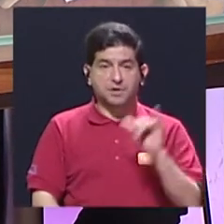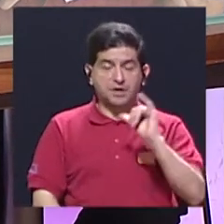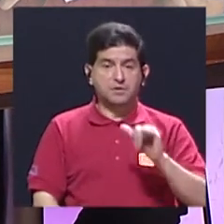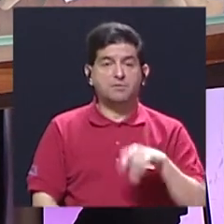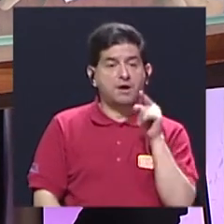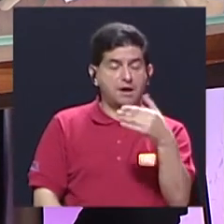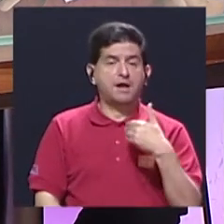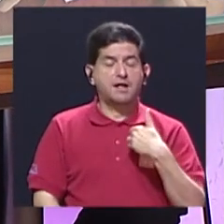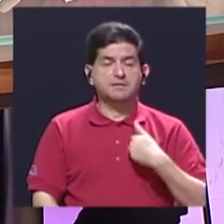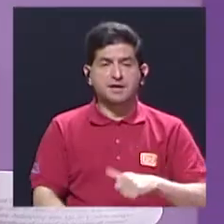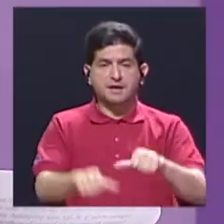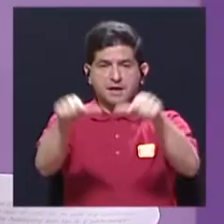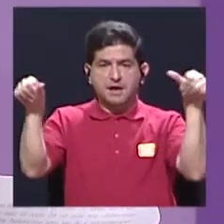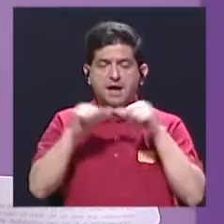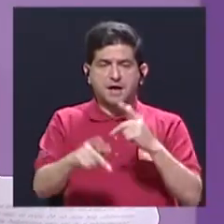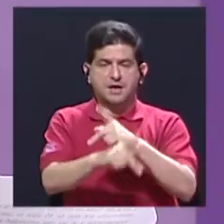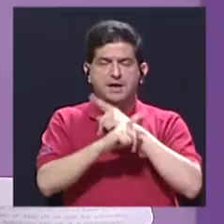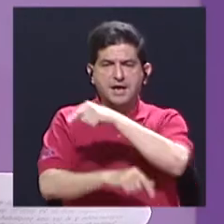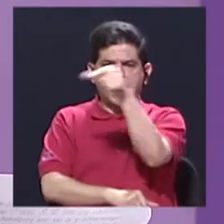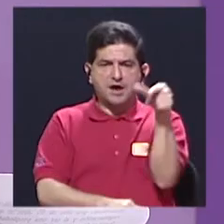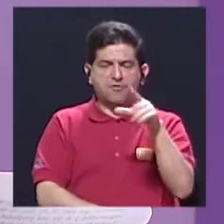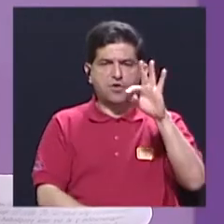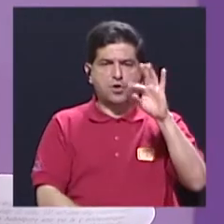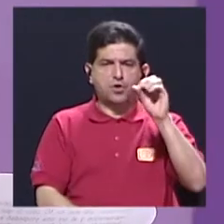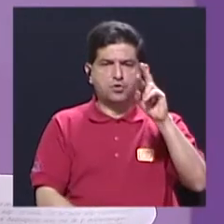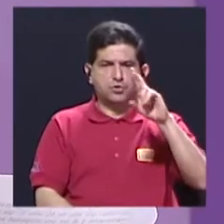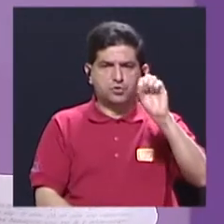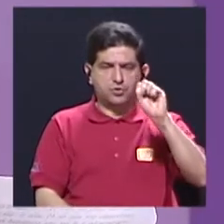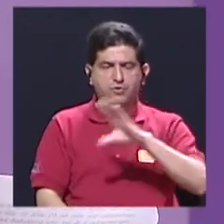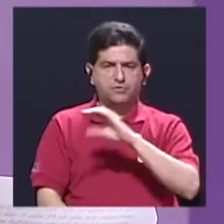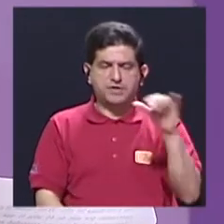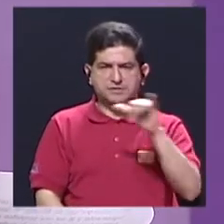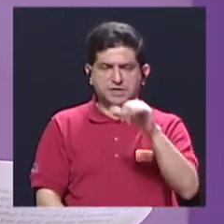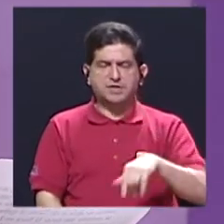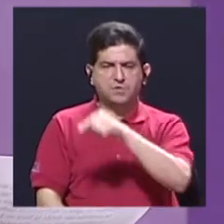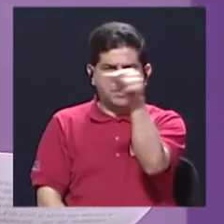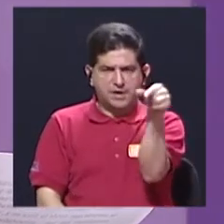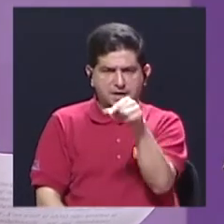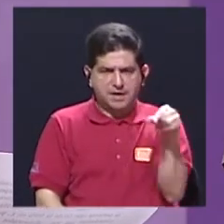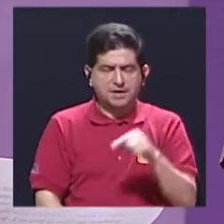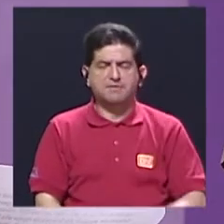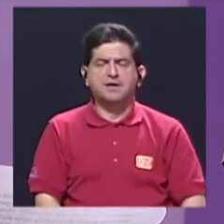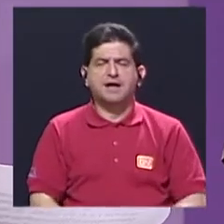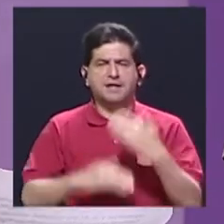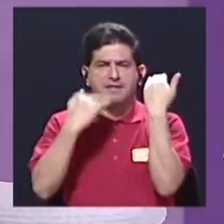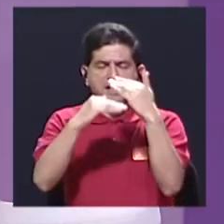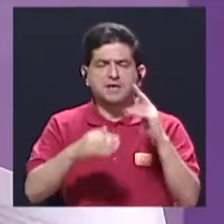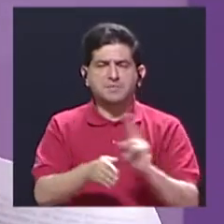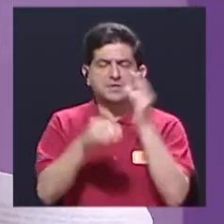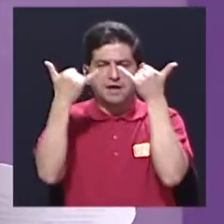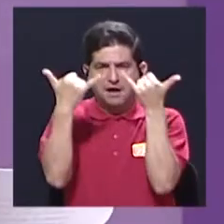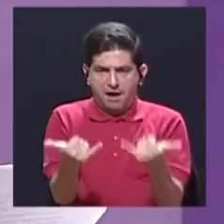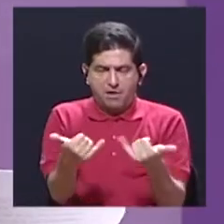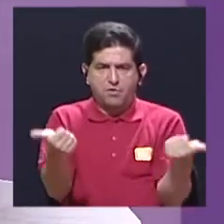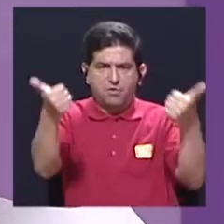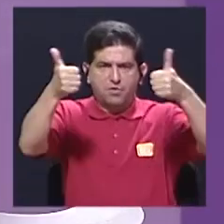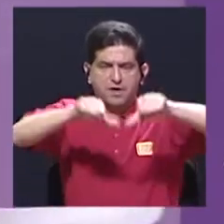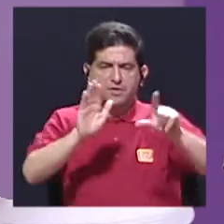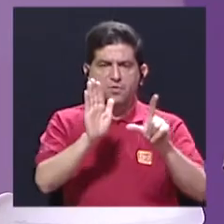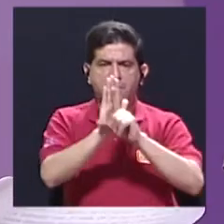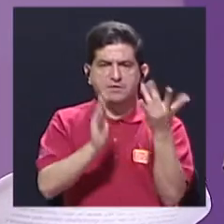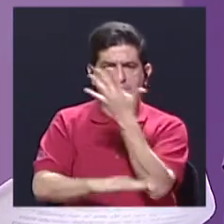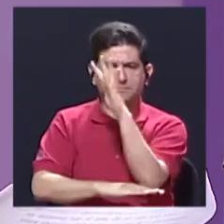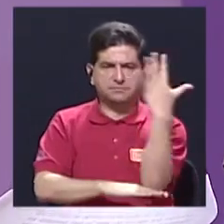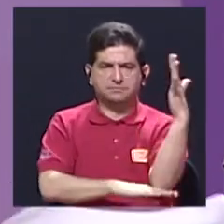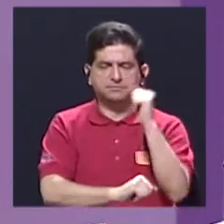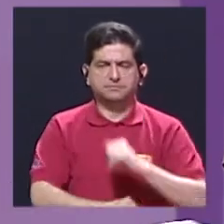la presencia del área de protección del río Torres, como la de la naciente y de su quebrada, limitan su libre uso en la actualidad, de acuerdo a la ley